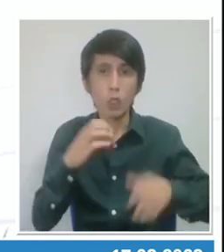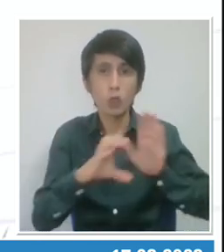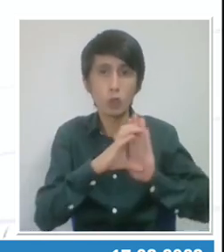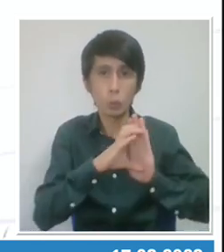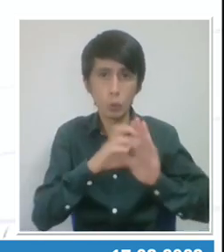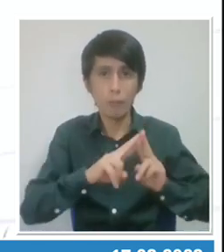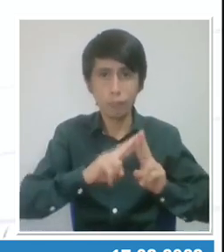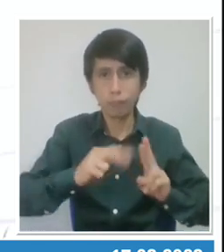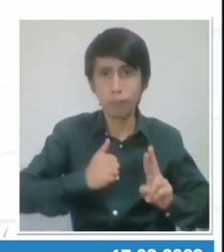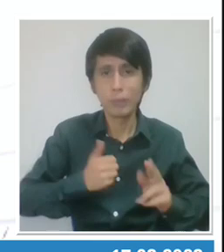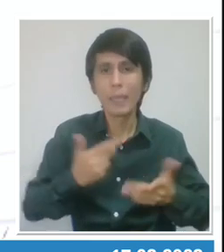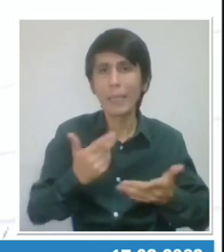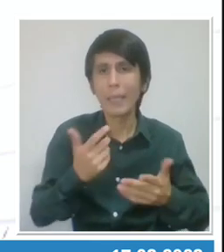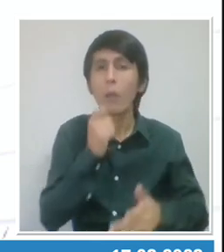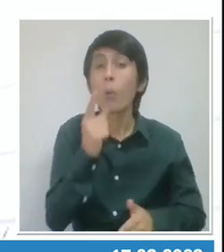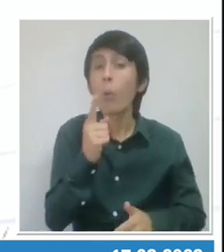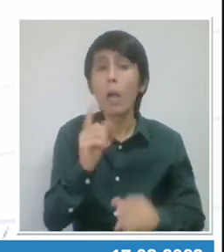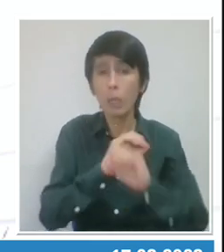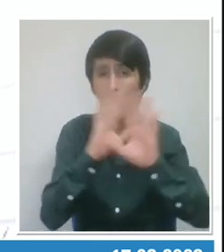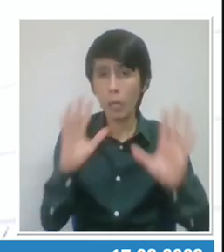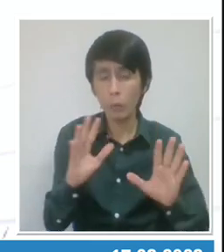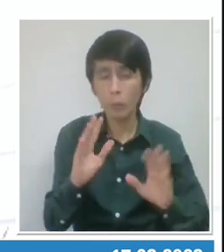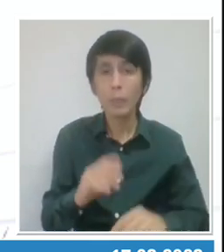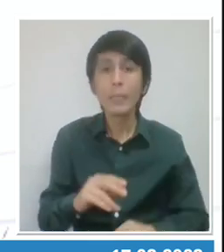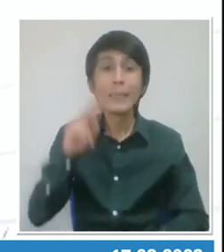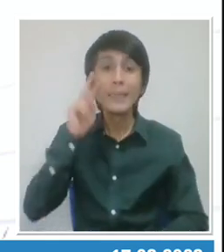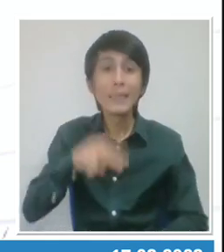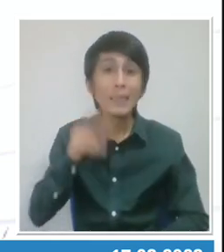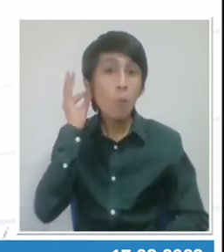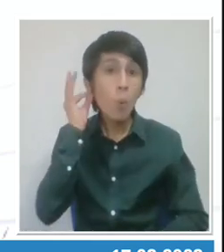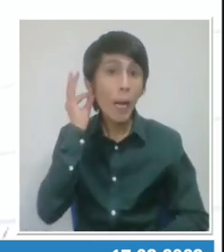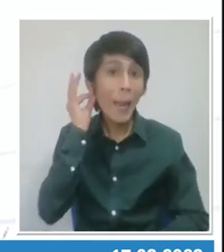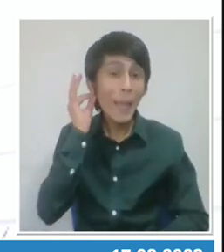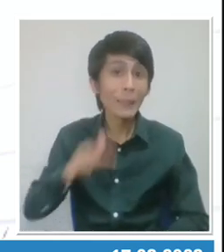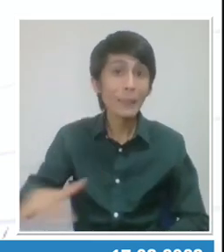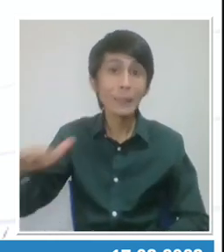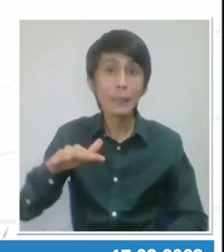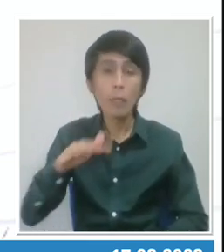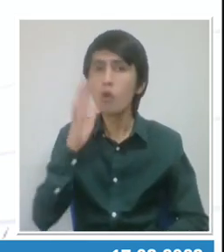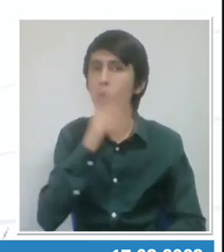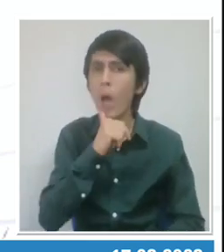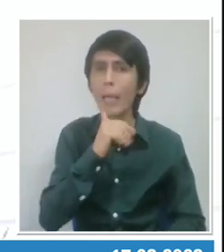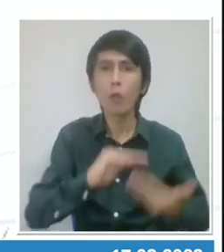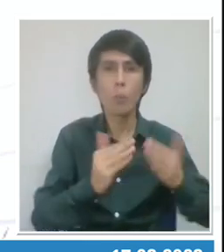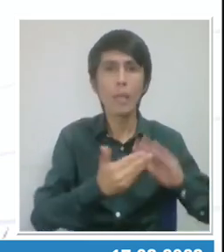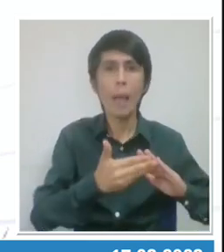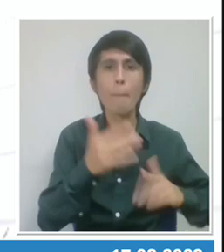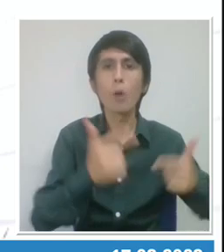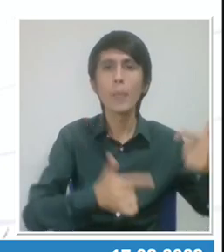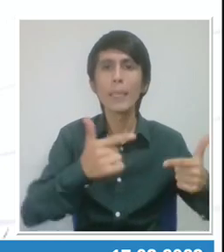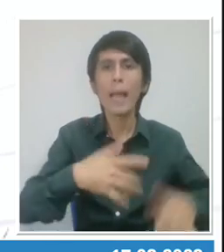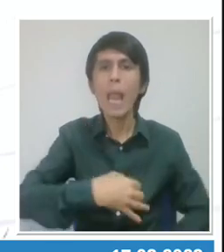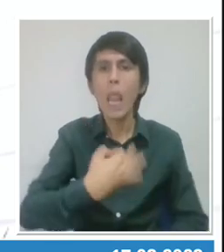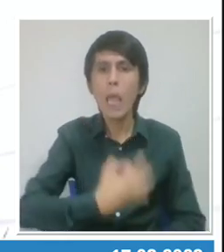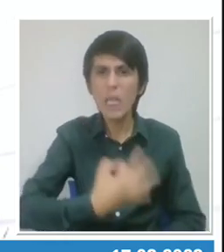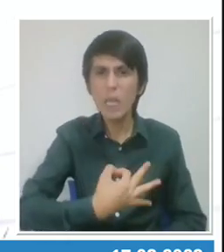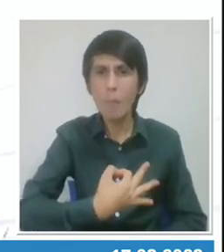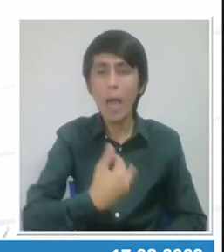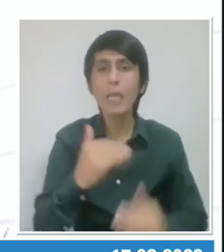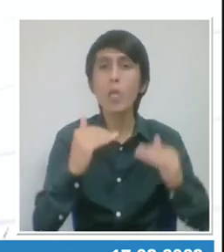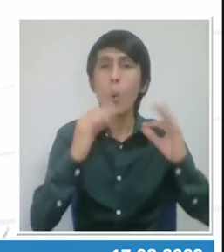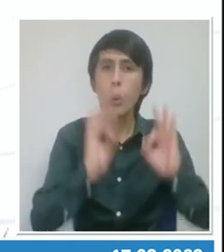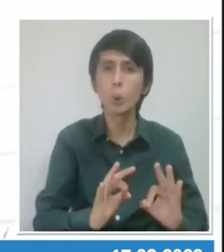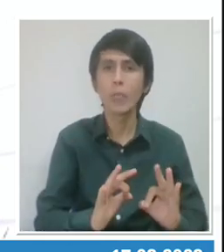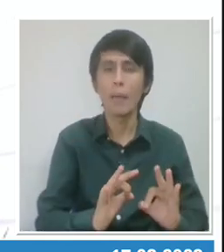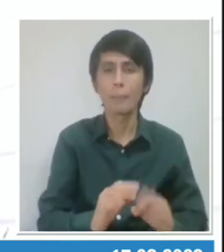mujeres no hay comunidad política legítima y justa. Ese es el principio. Bien, me quedo con